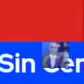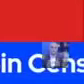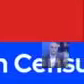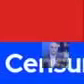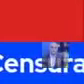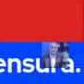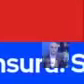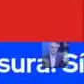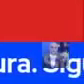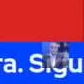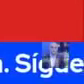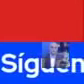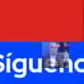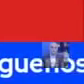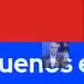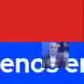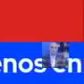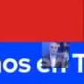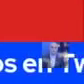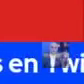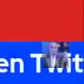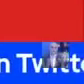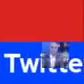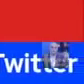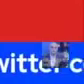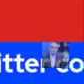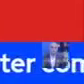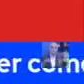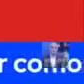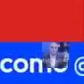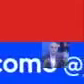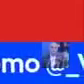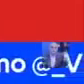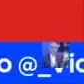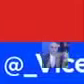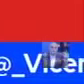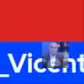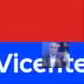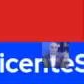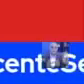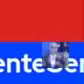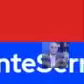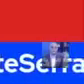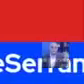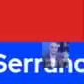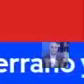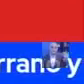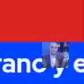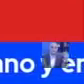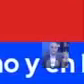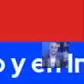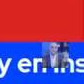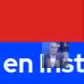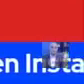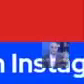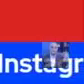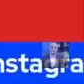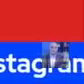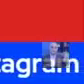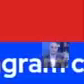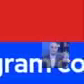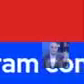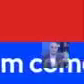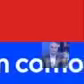que si no hay créditos, etcétera. Pero lo que tiene que hacer el gobierno y lo que tiene que hacer los empresarios es ponerse de acuerdo para ver